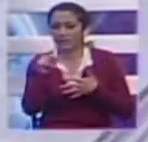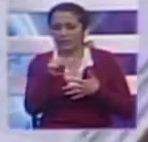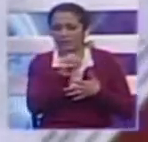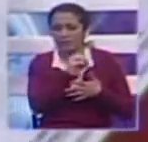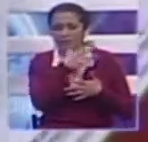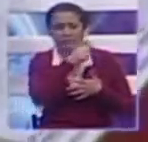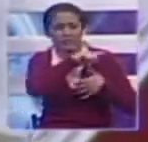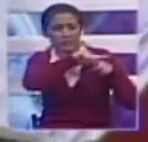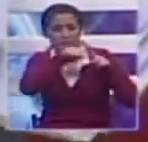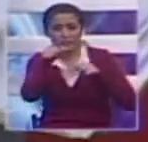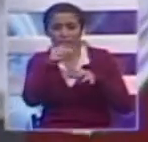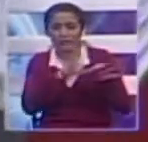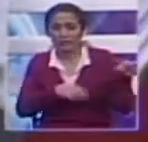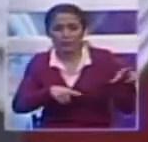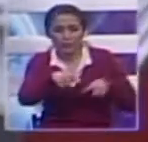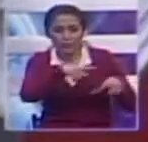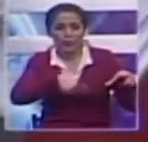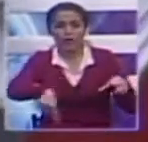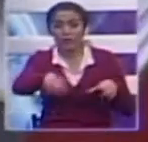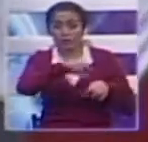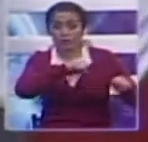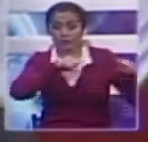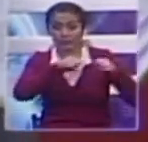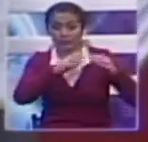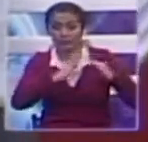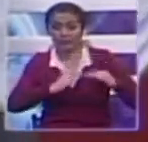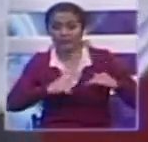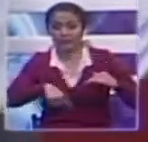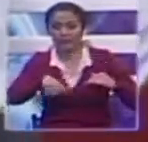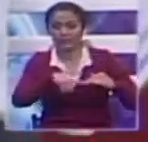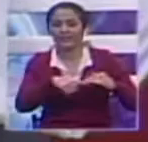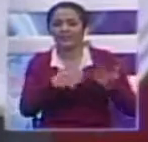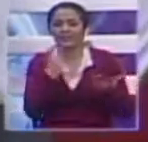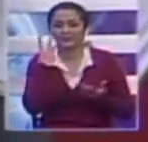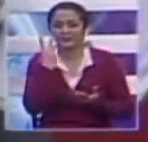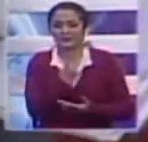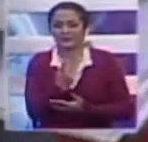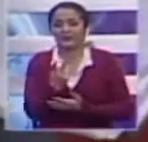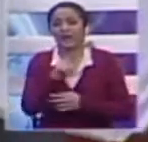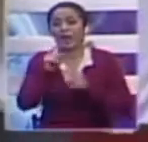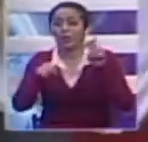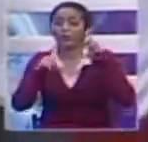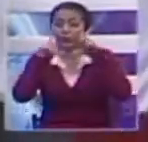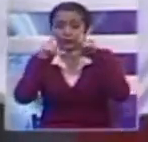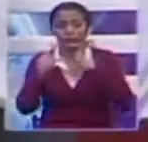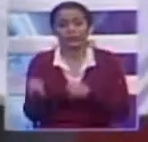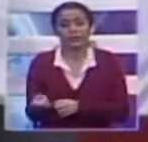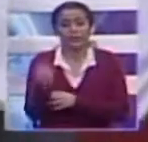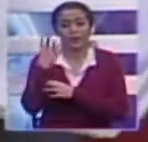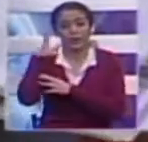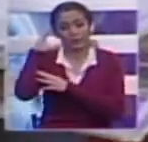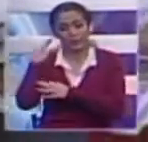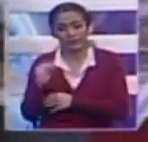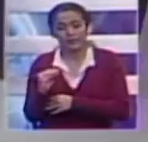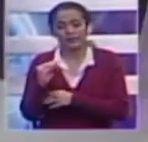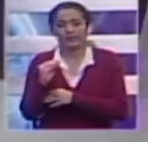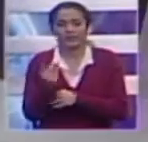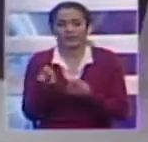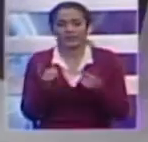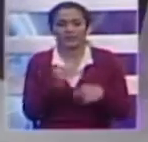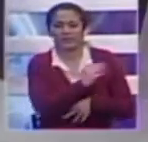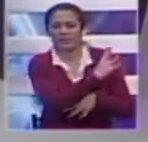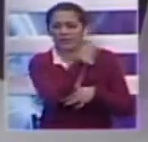álbum de fotos blanco y negro, se podría decir, durante todo el mes. Y bueno, la fauna y la flora.